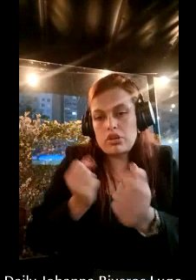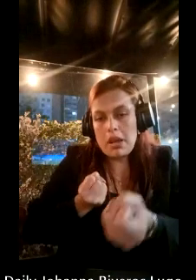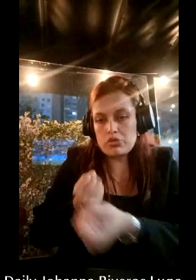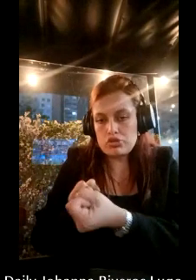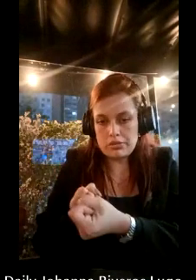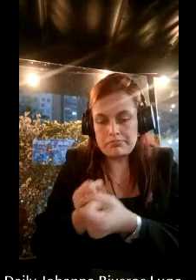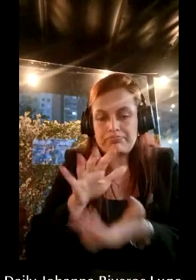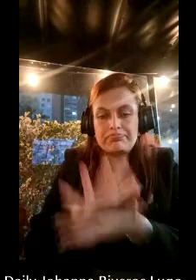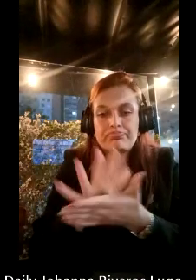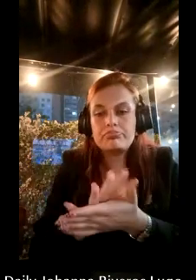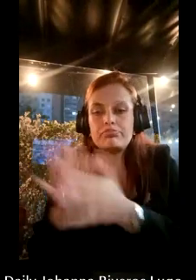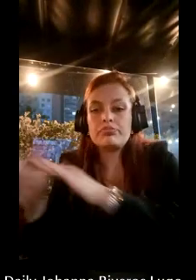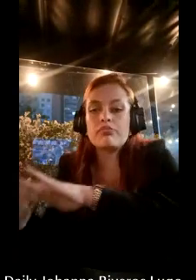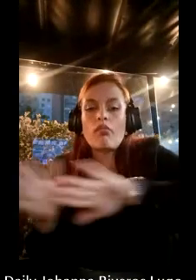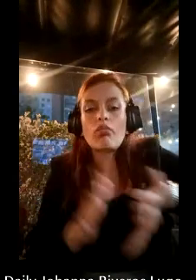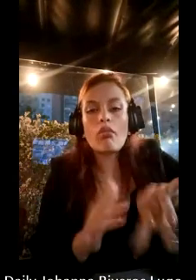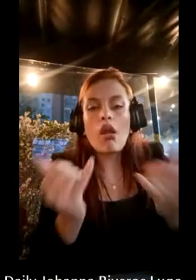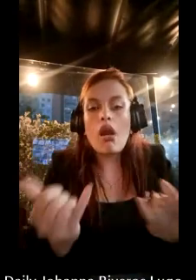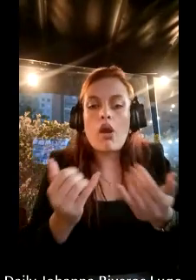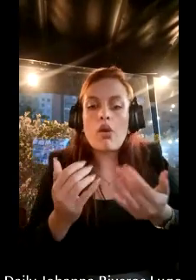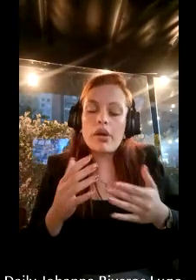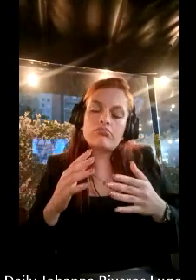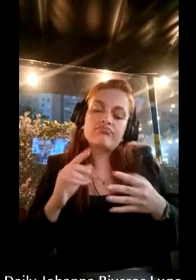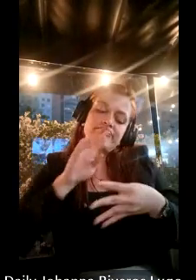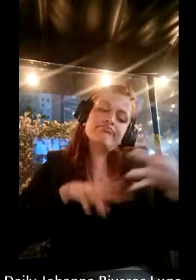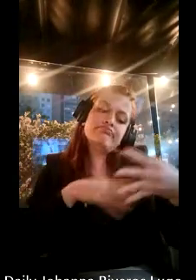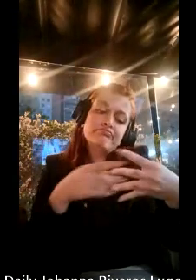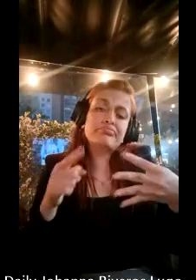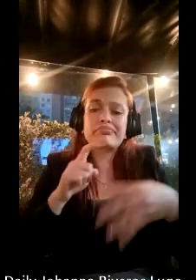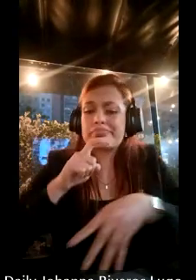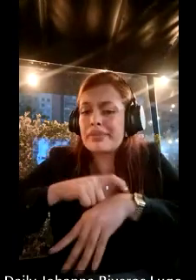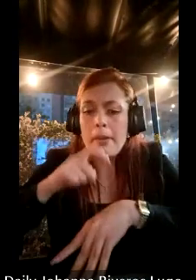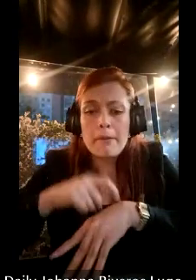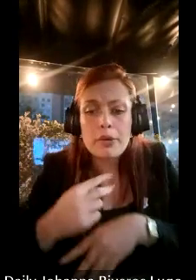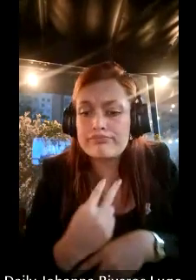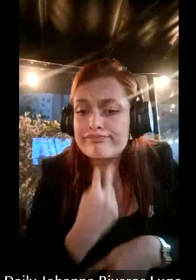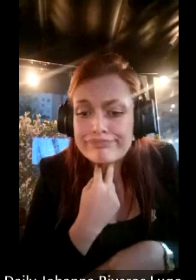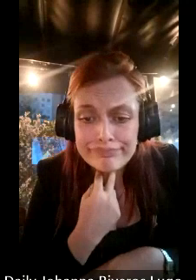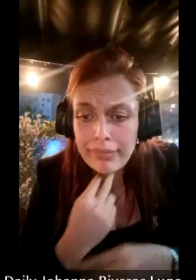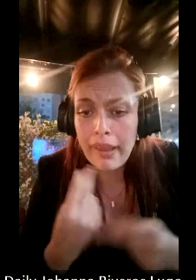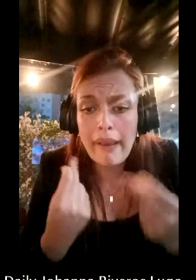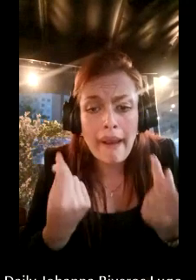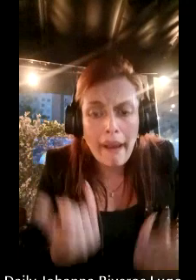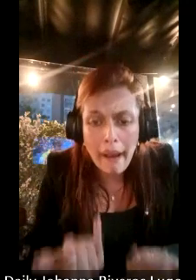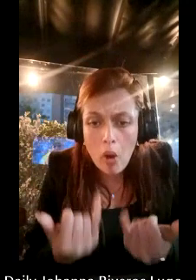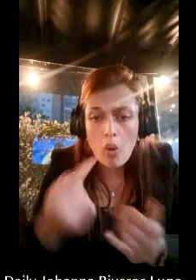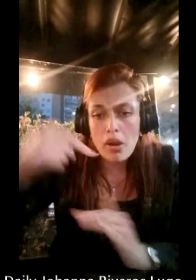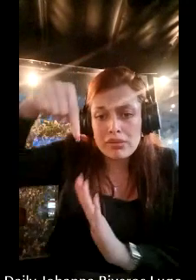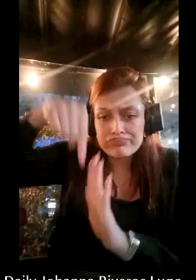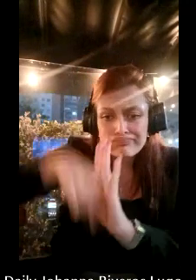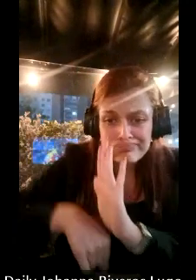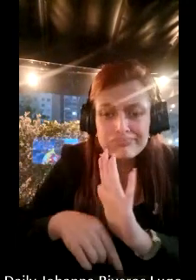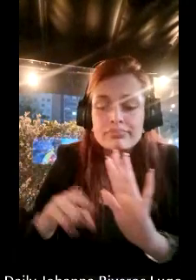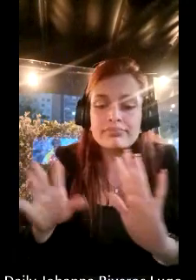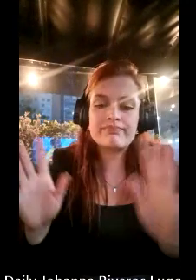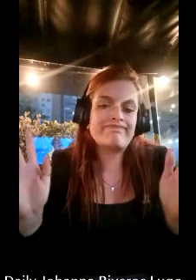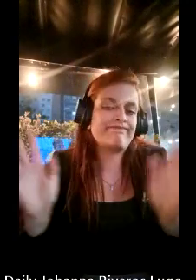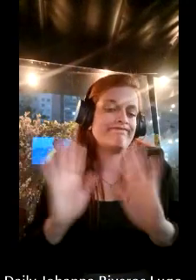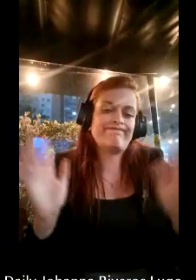tenemos un espacio corto, entonces no vamos a profundizar mucho porque el tiempo no nos da. El-